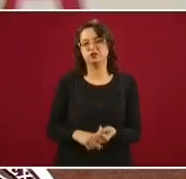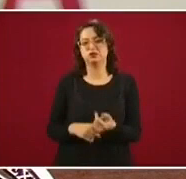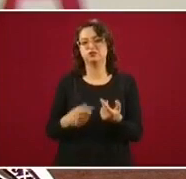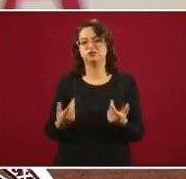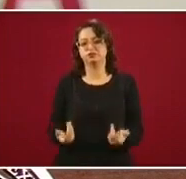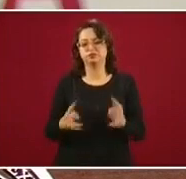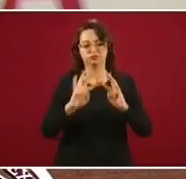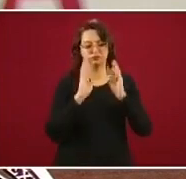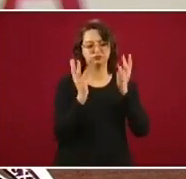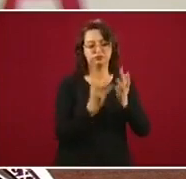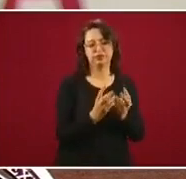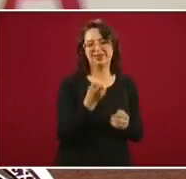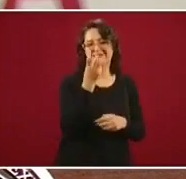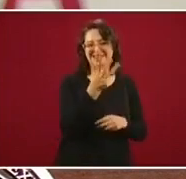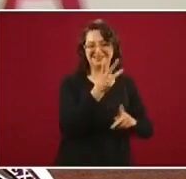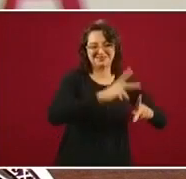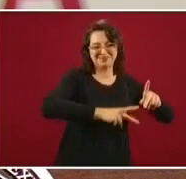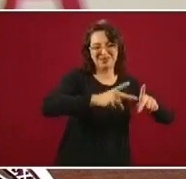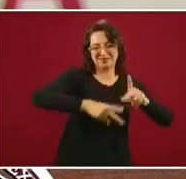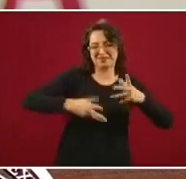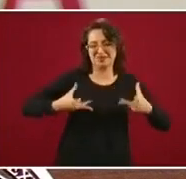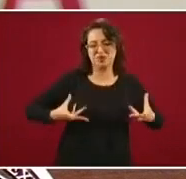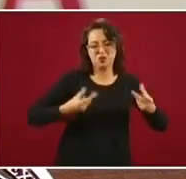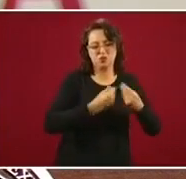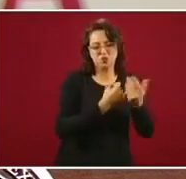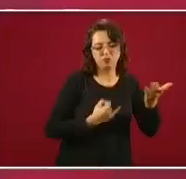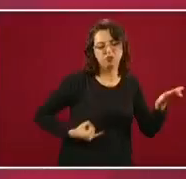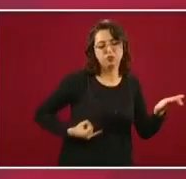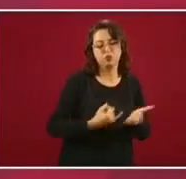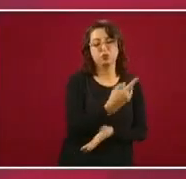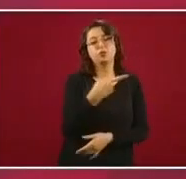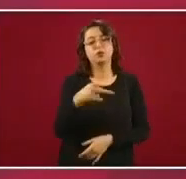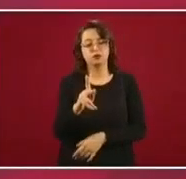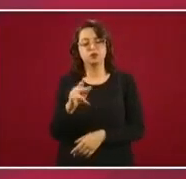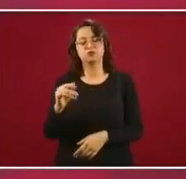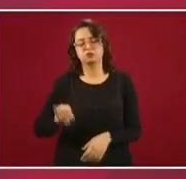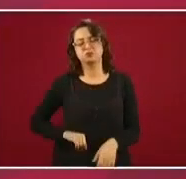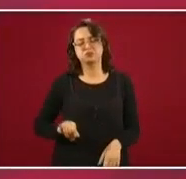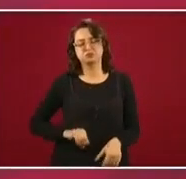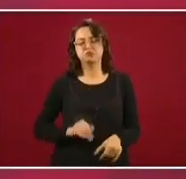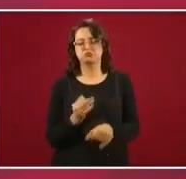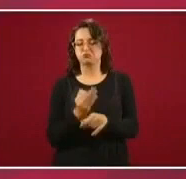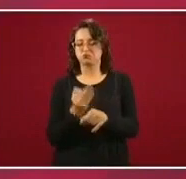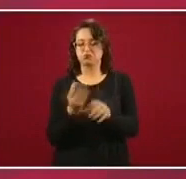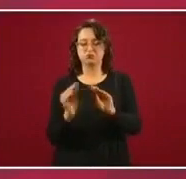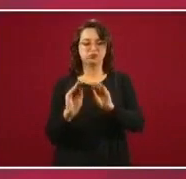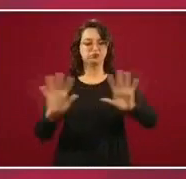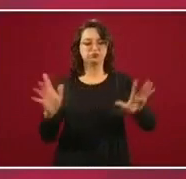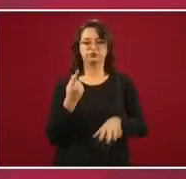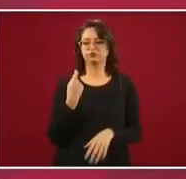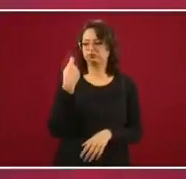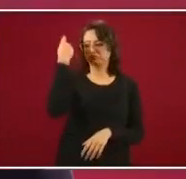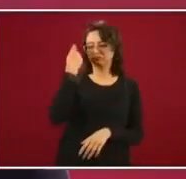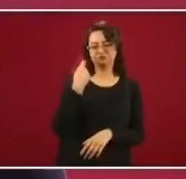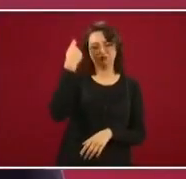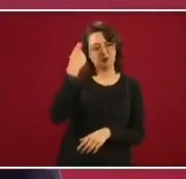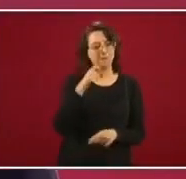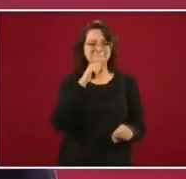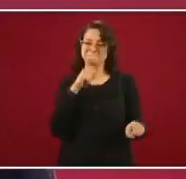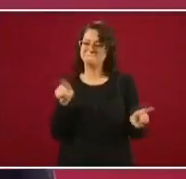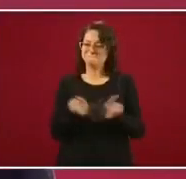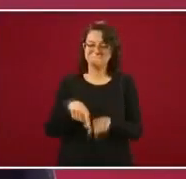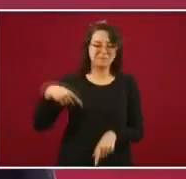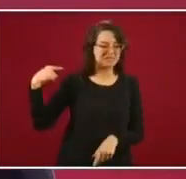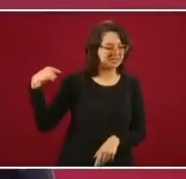que es el Consejo Técnico. Pero sí me interesa aclarar, no se van a respetar el esquema de cotización de todos los